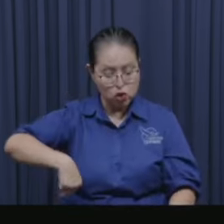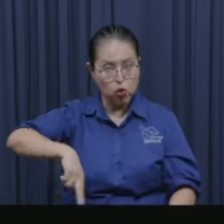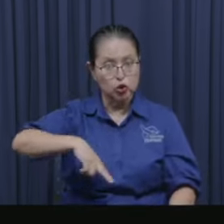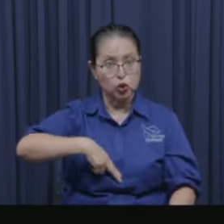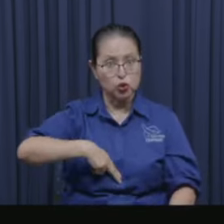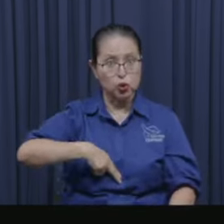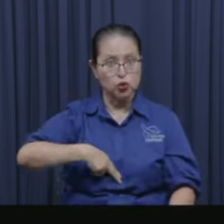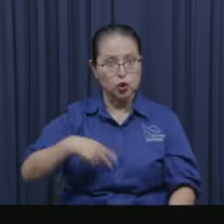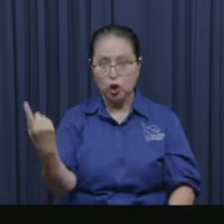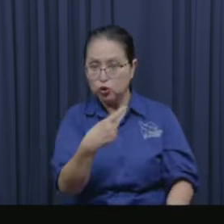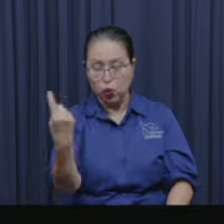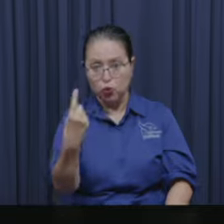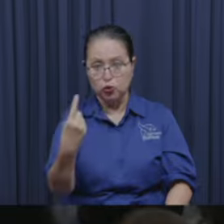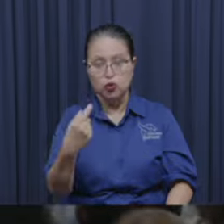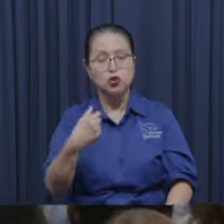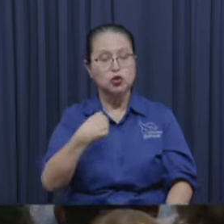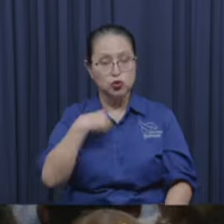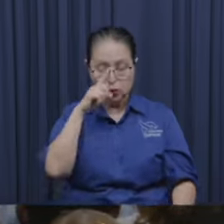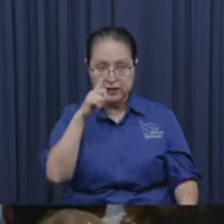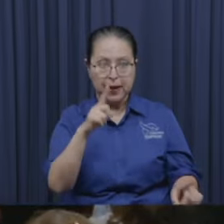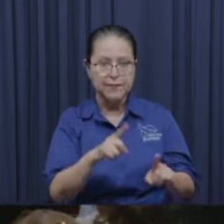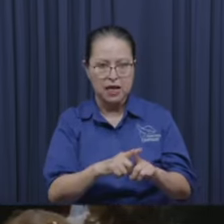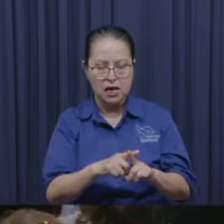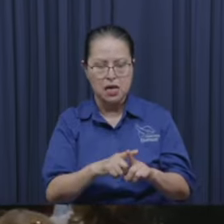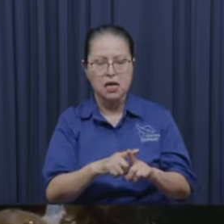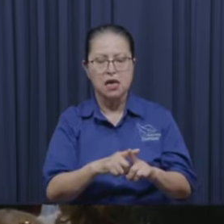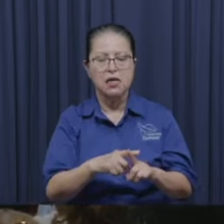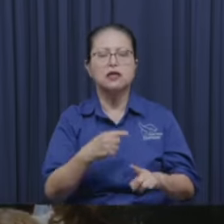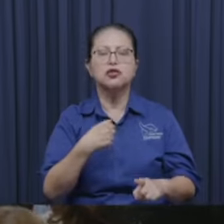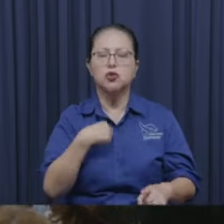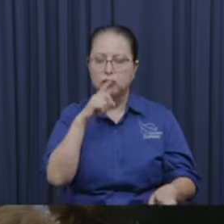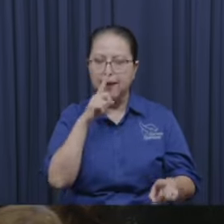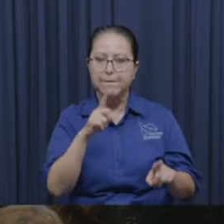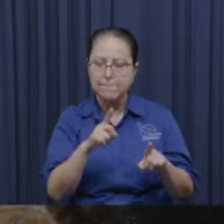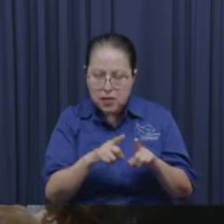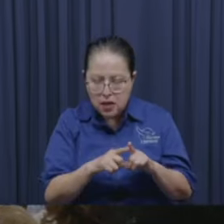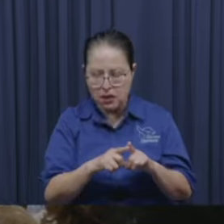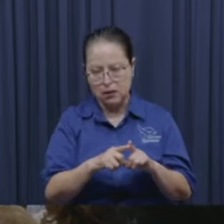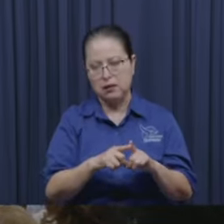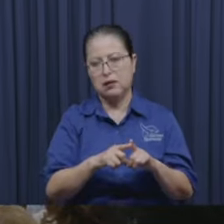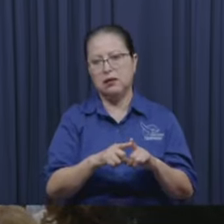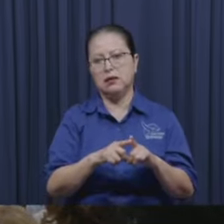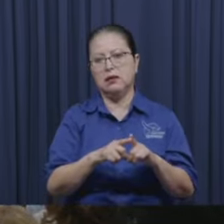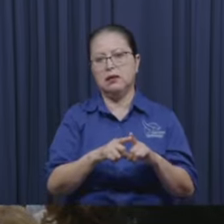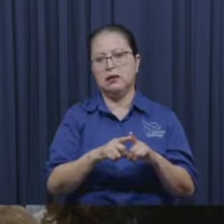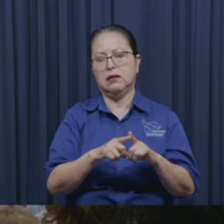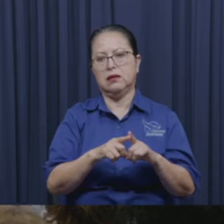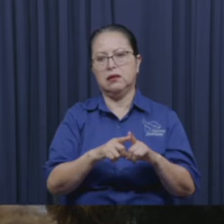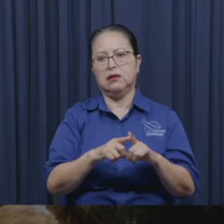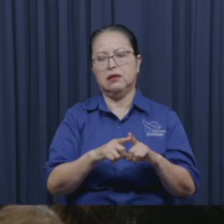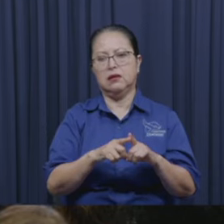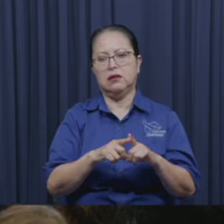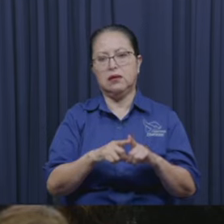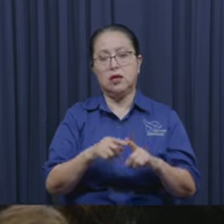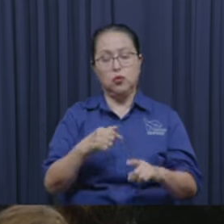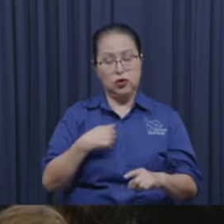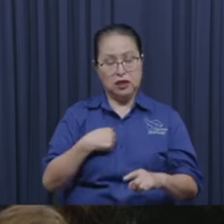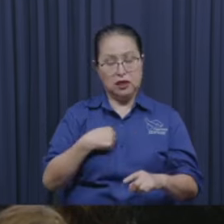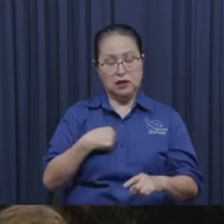o estoy bien si yo digo nosotros Me estoy incluyendo yo o no Porque si no quisiera